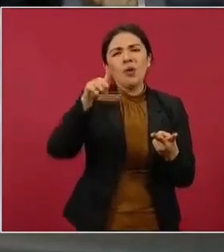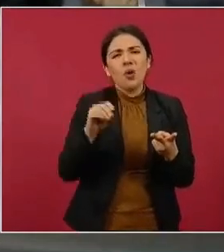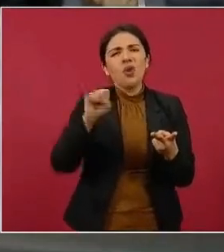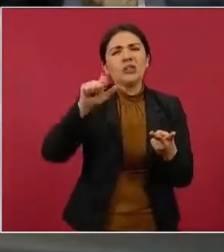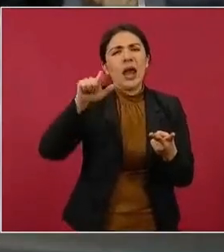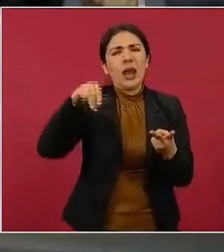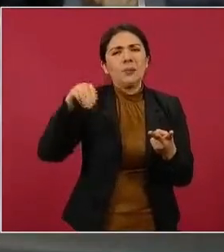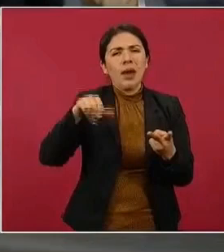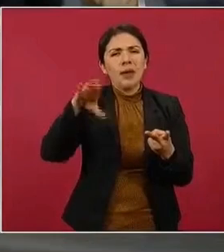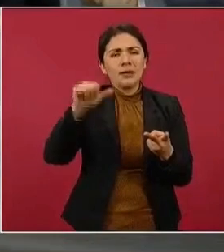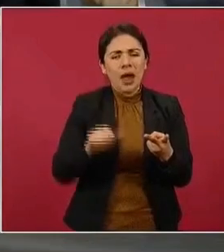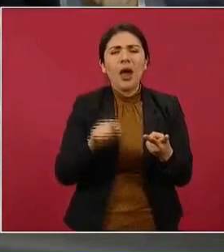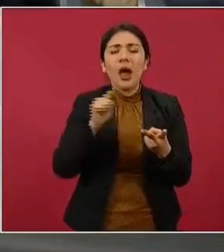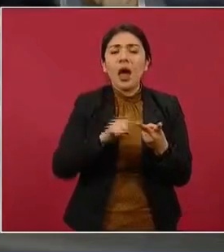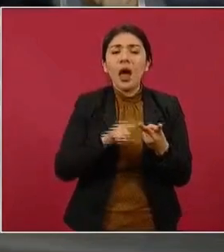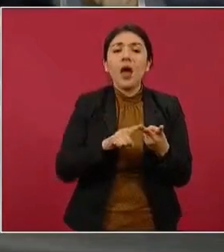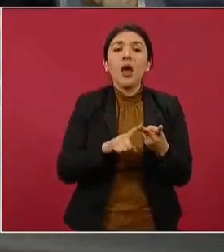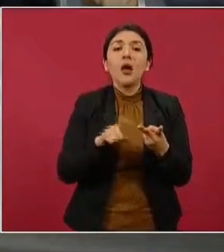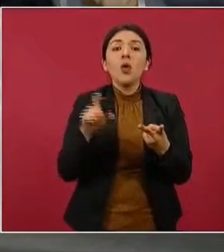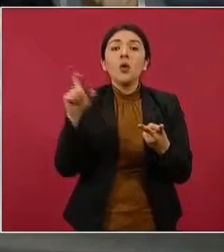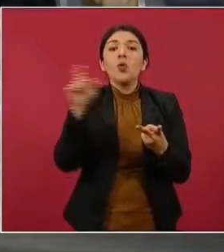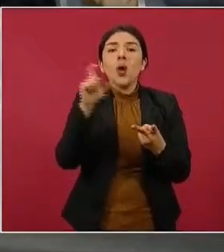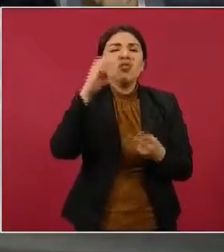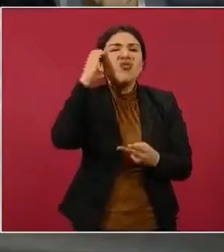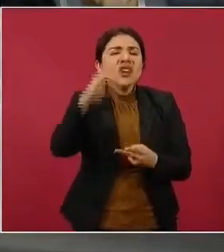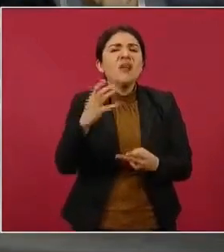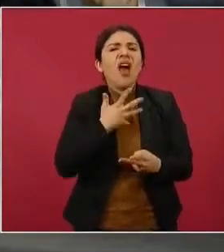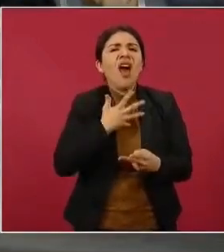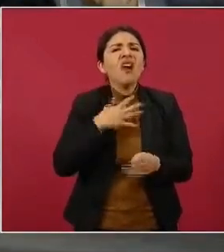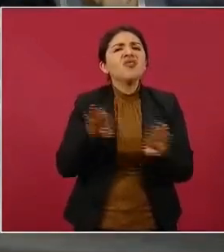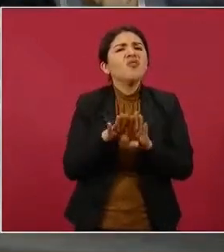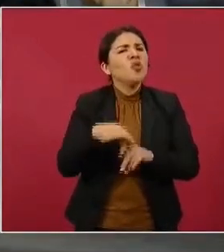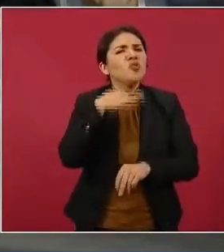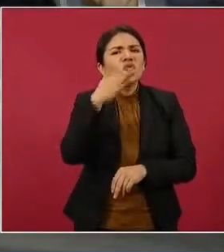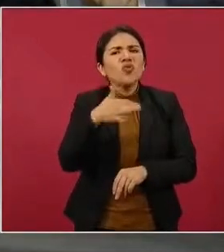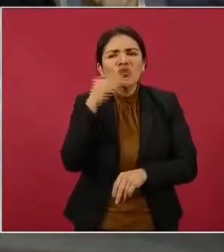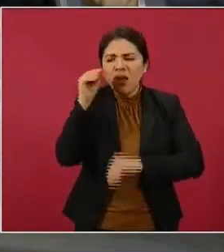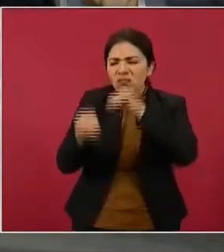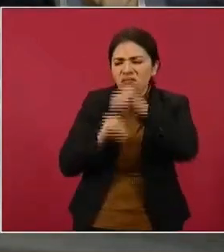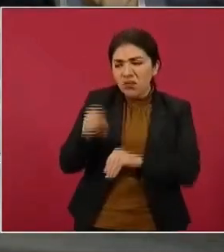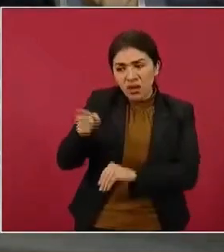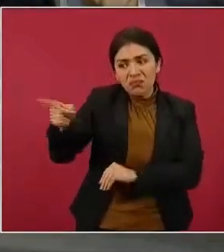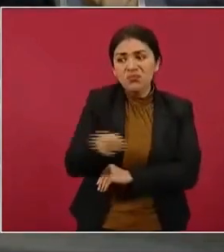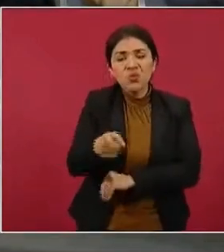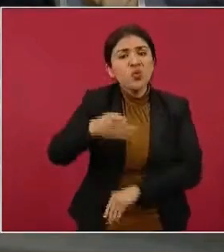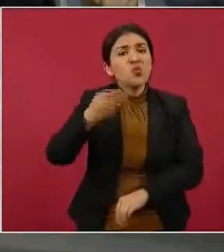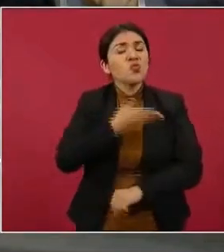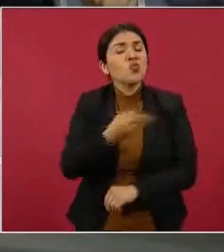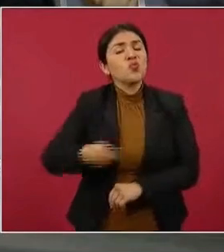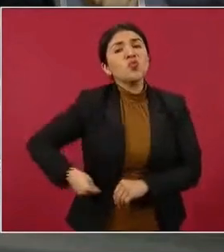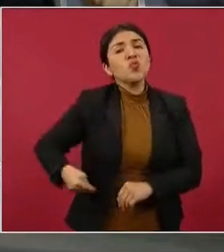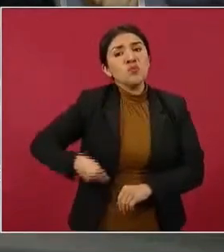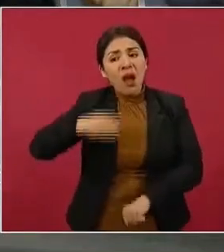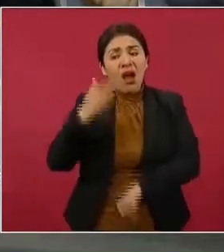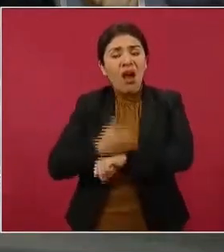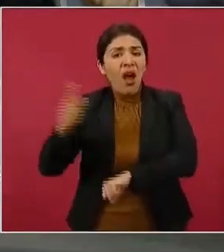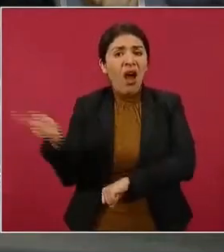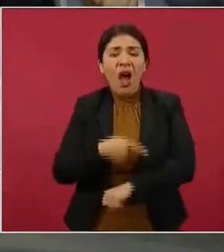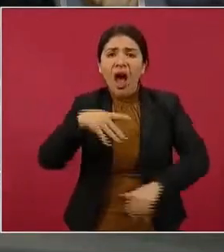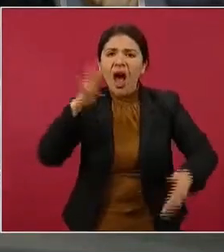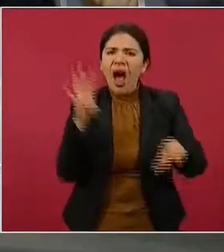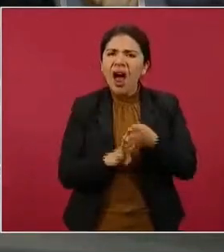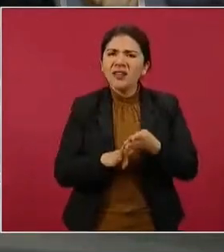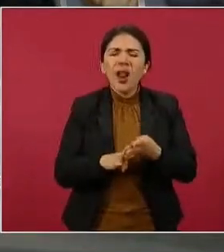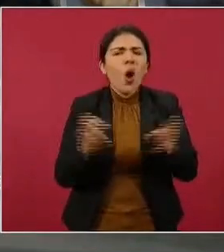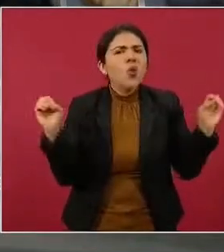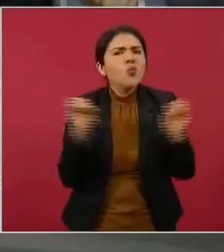partir de delitos fabricados, es decir, era un modus operandi. También el tema de Brenda Quevedo,